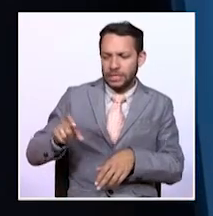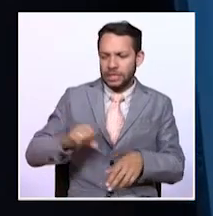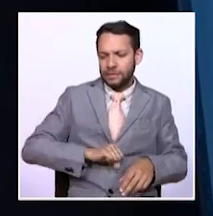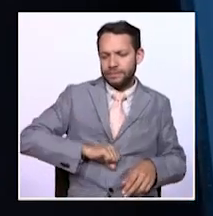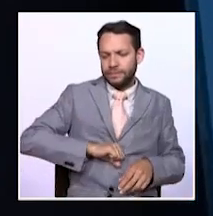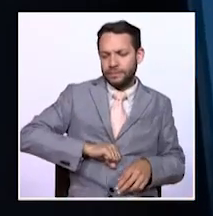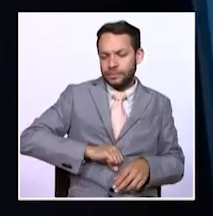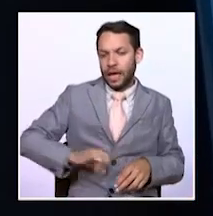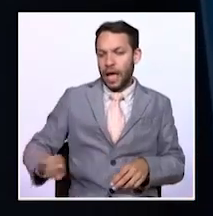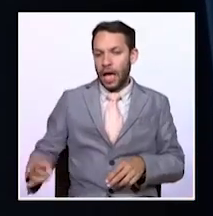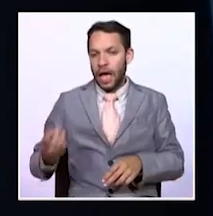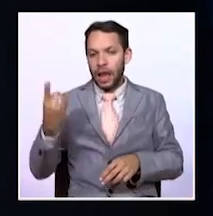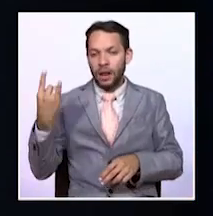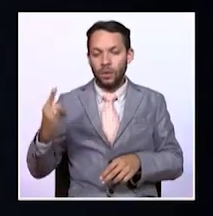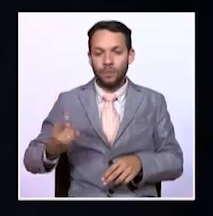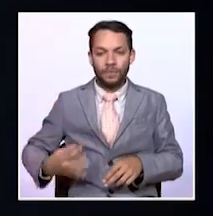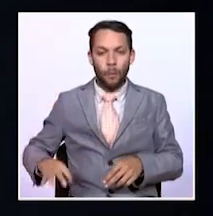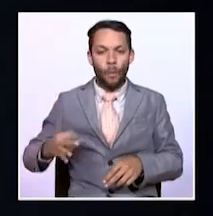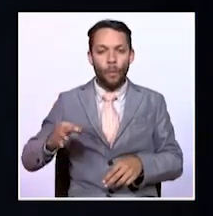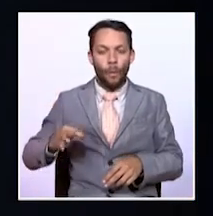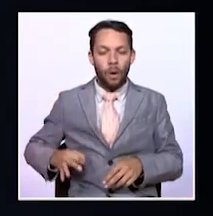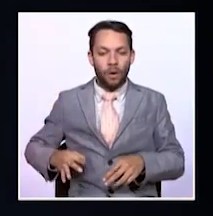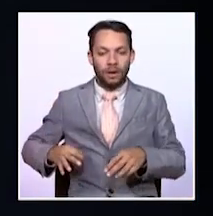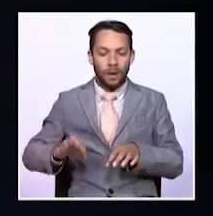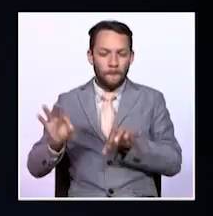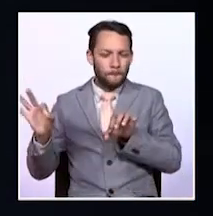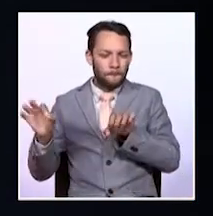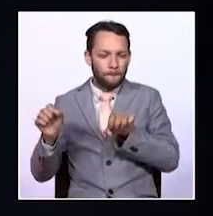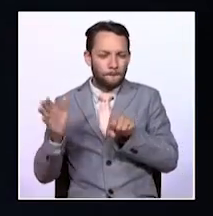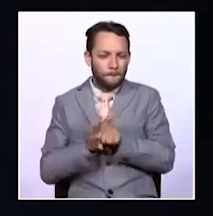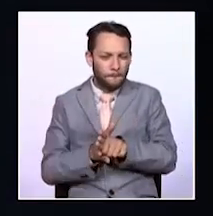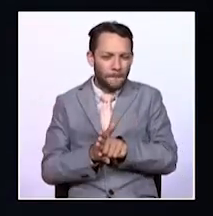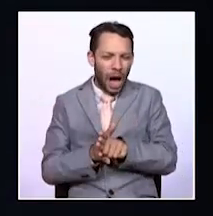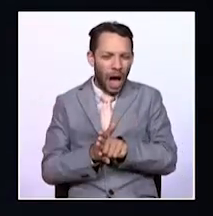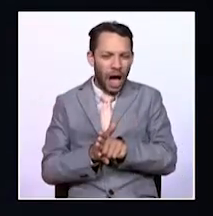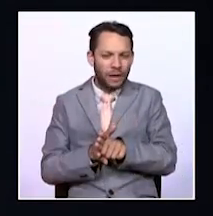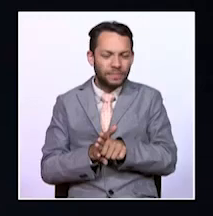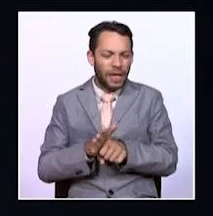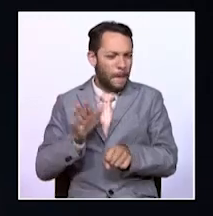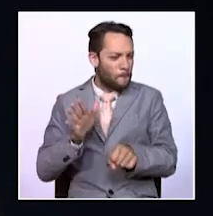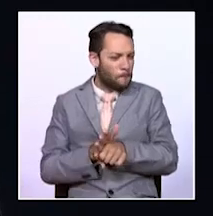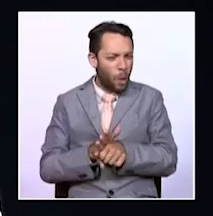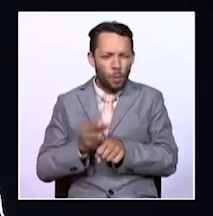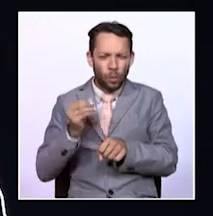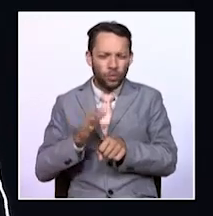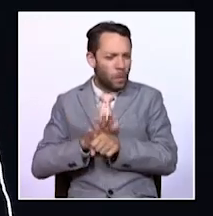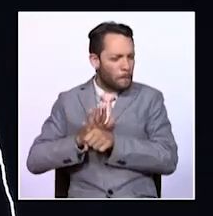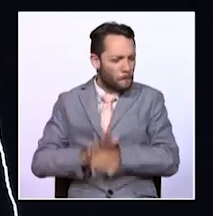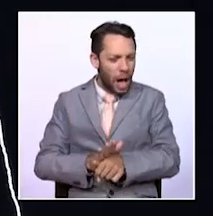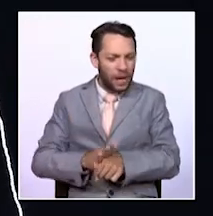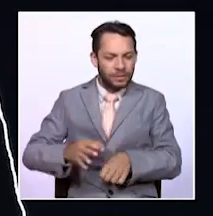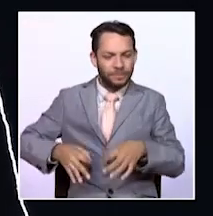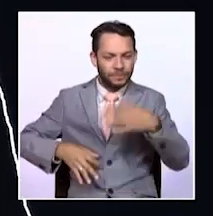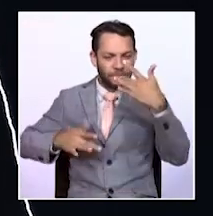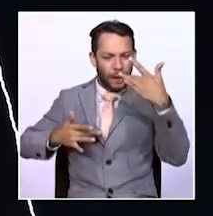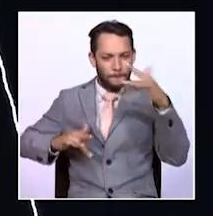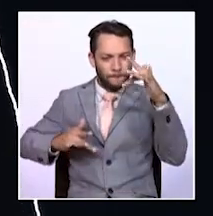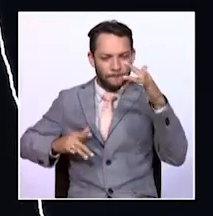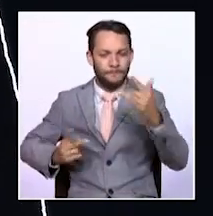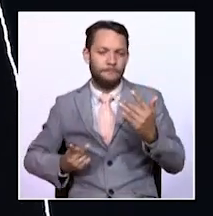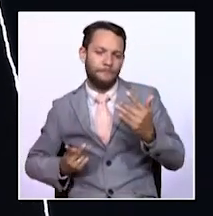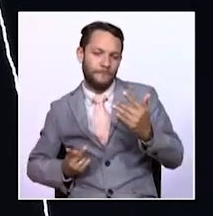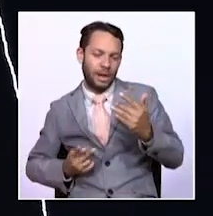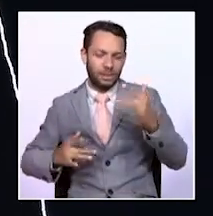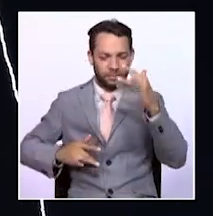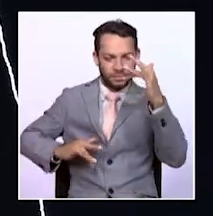para descartar que no haya un cálculo, es decir, una piedrita dentro de este órgano. La parte que vemos negra en